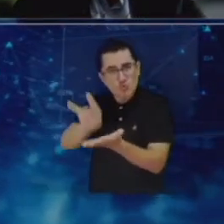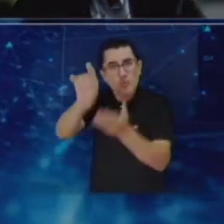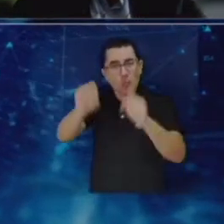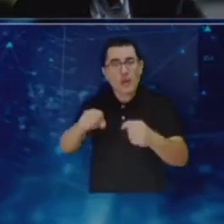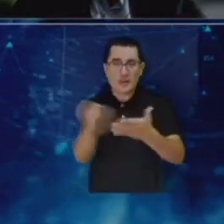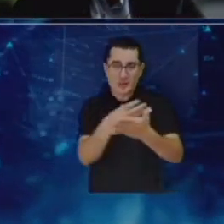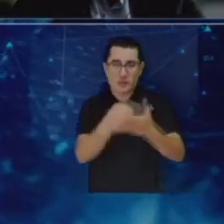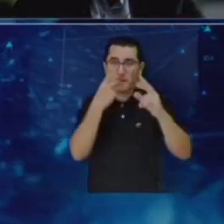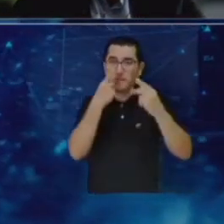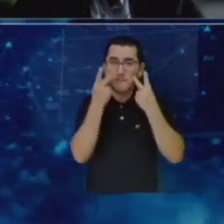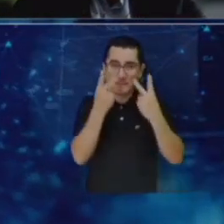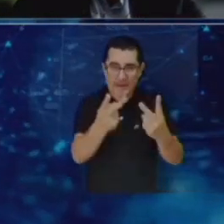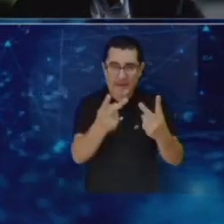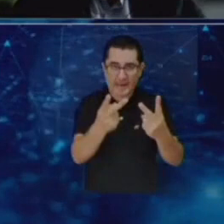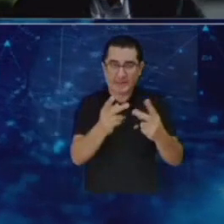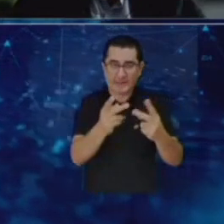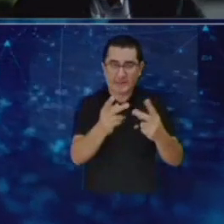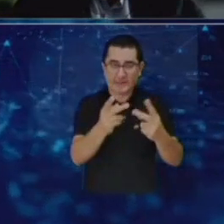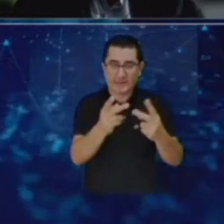favor.